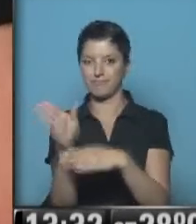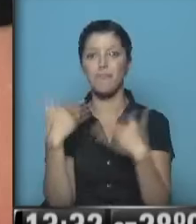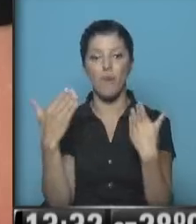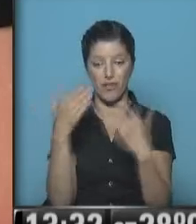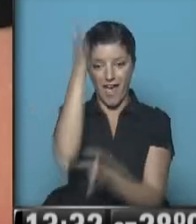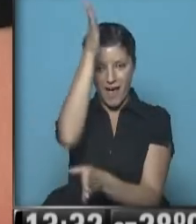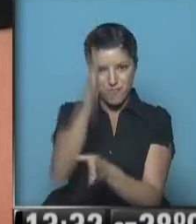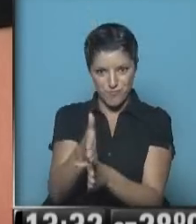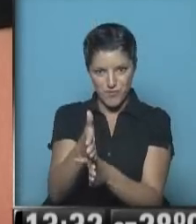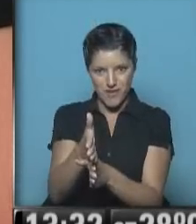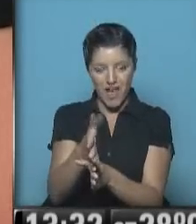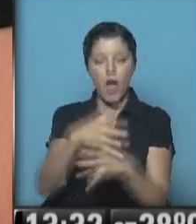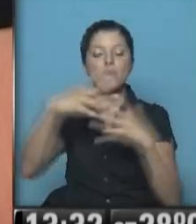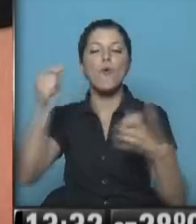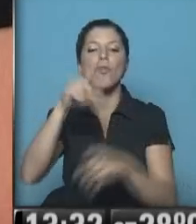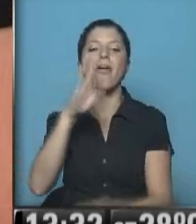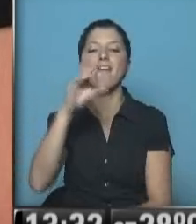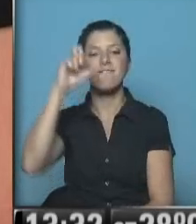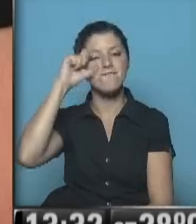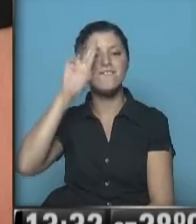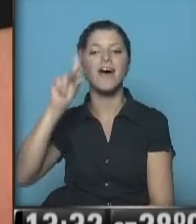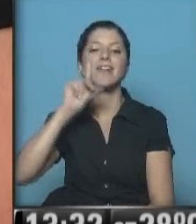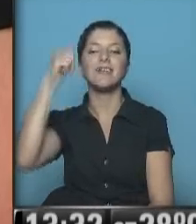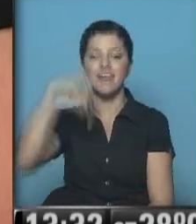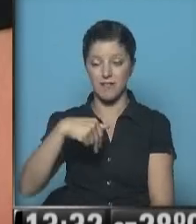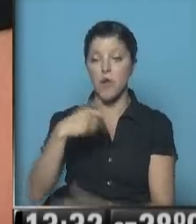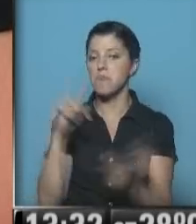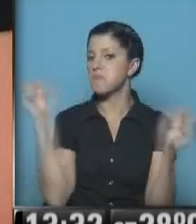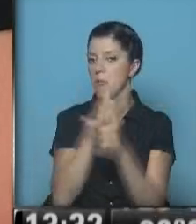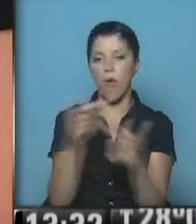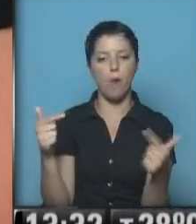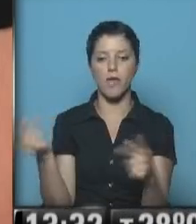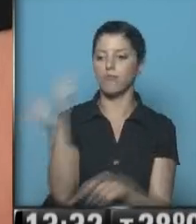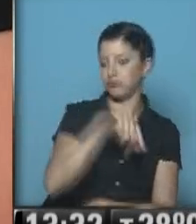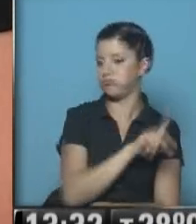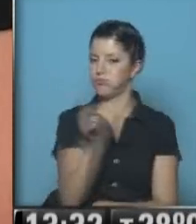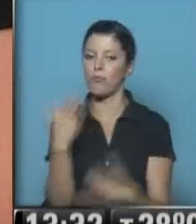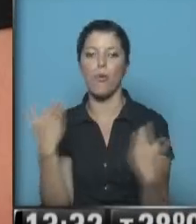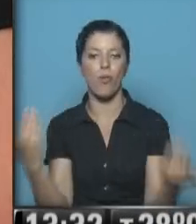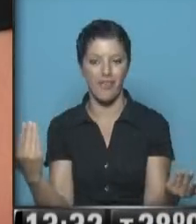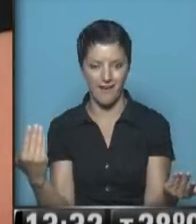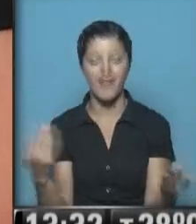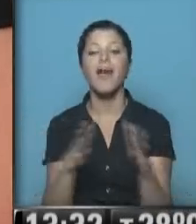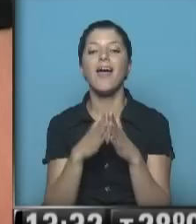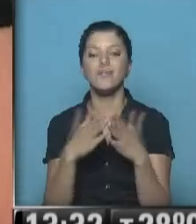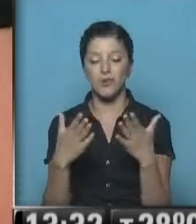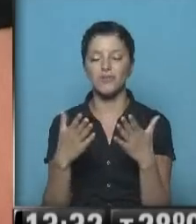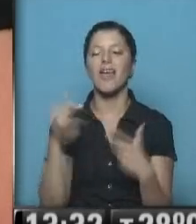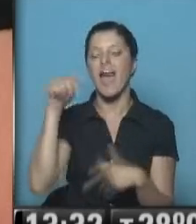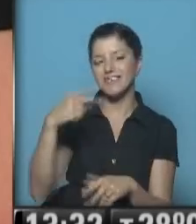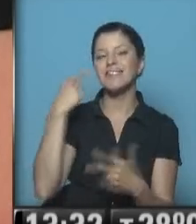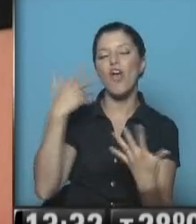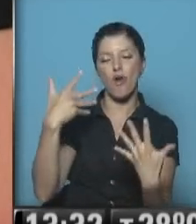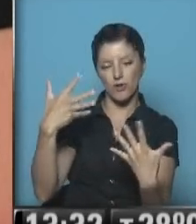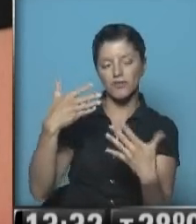había separado las dos Alemanias durante varias décadas, sin ningún problema. Con lo cual, significó lo que se conoce como la caída